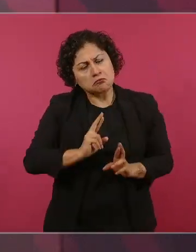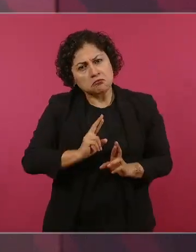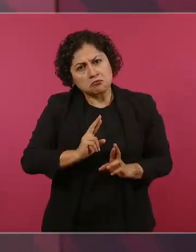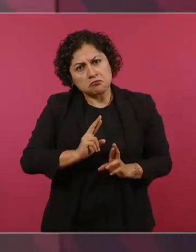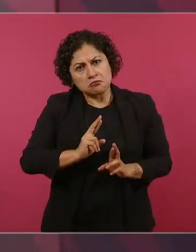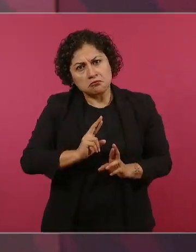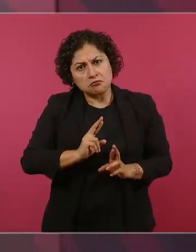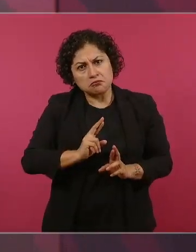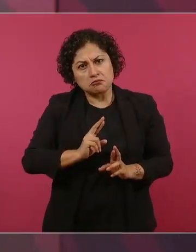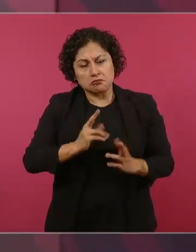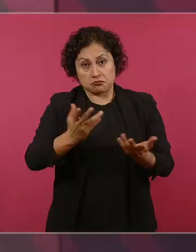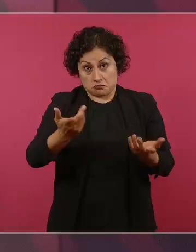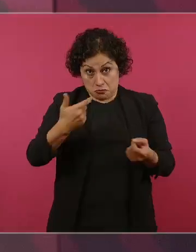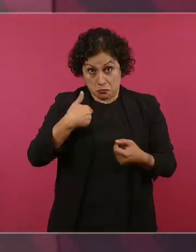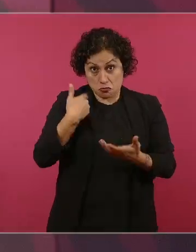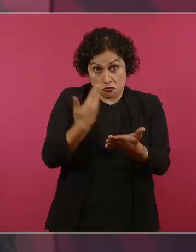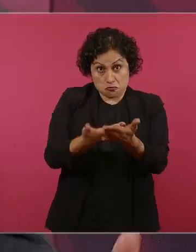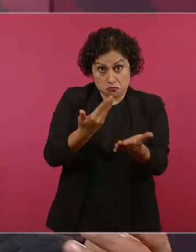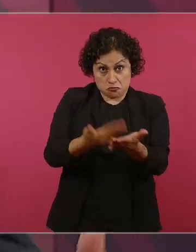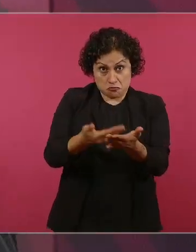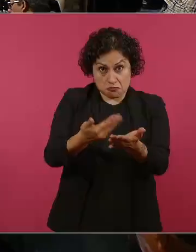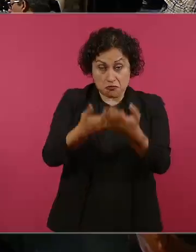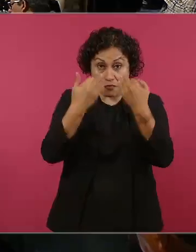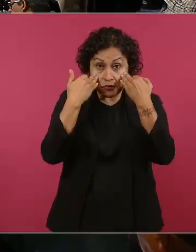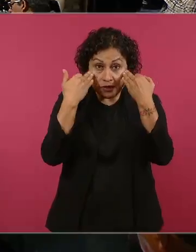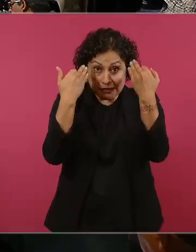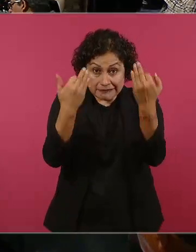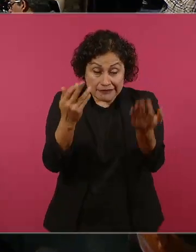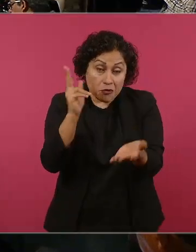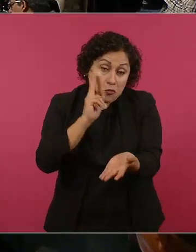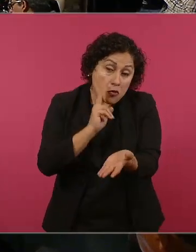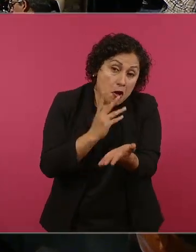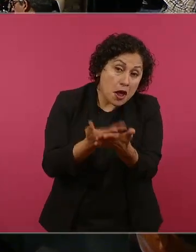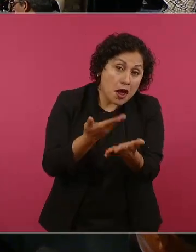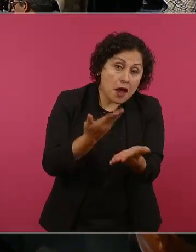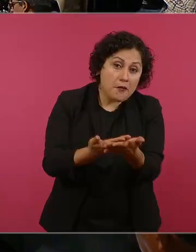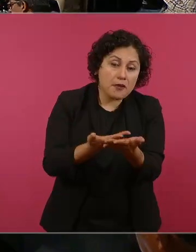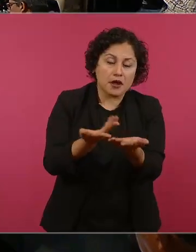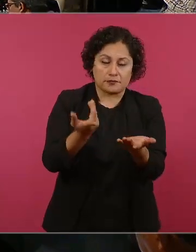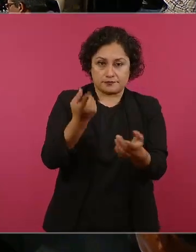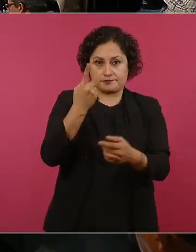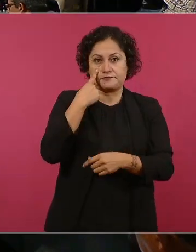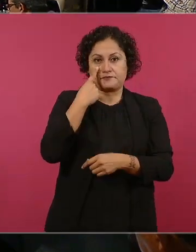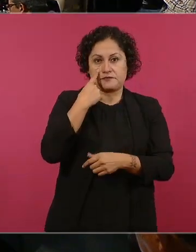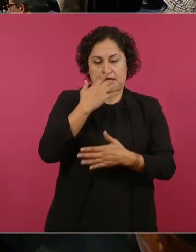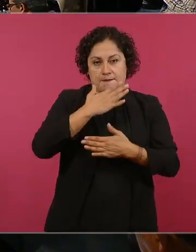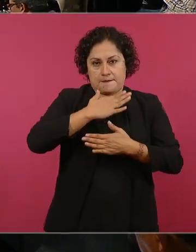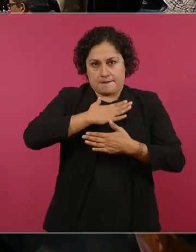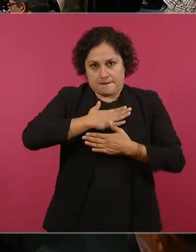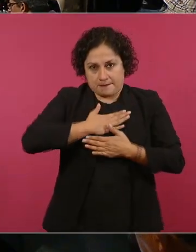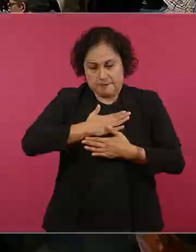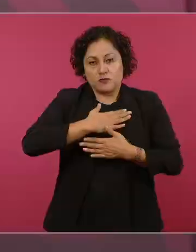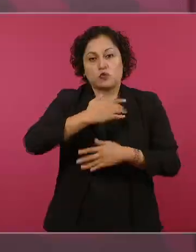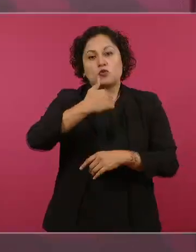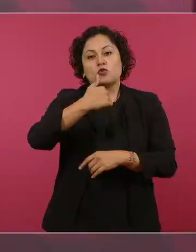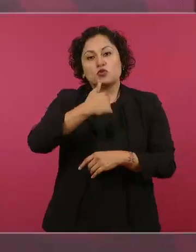con hechos. Tengo la experiencia de haber